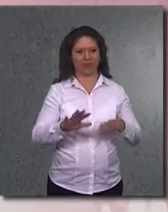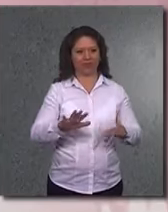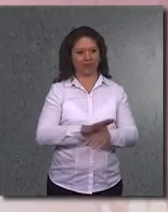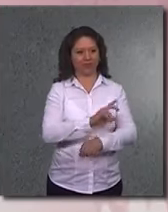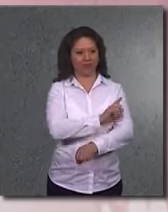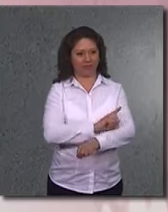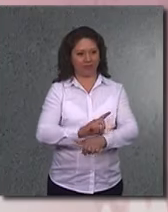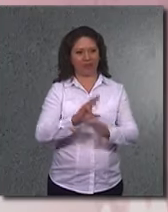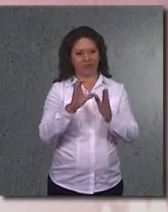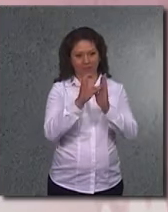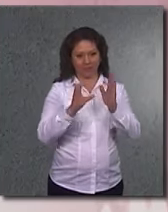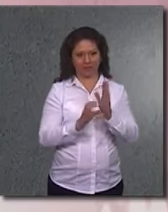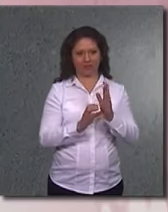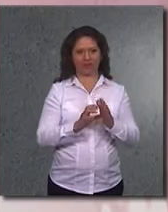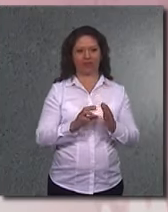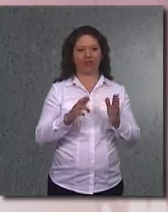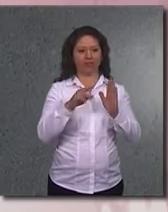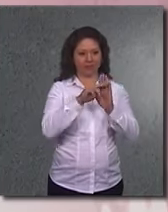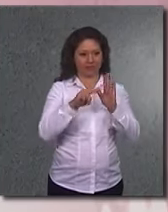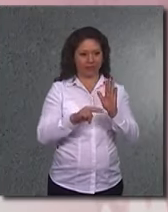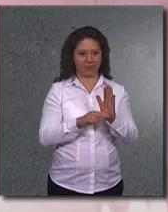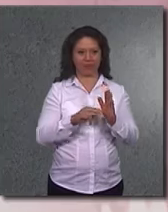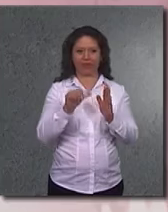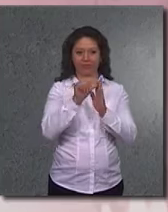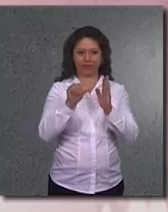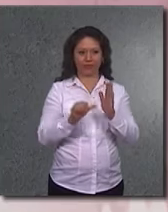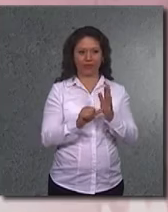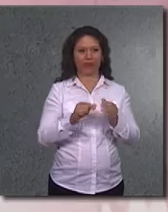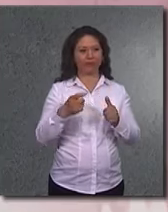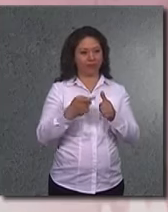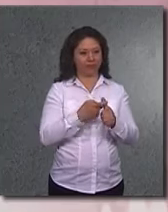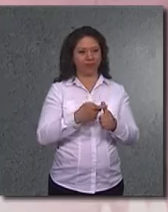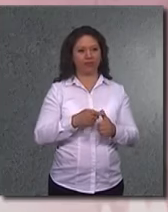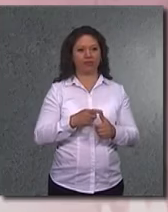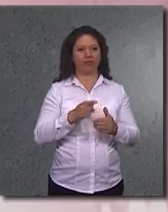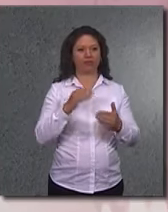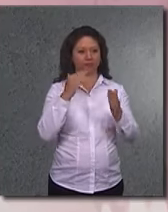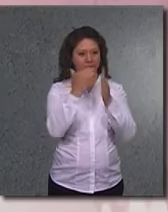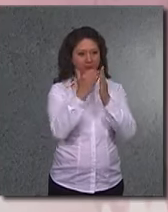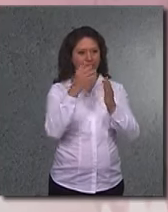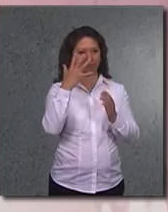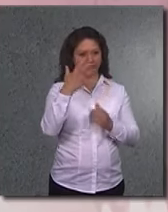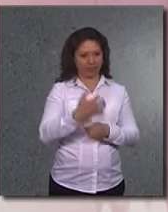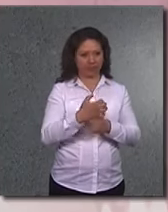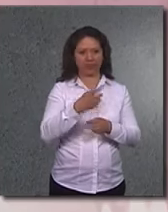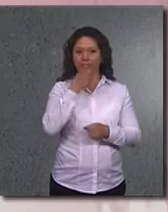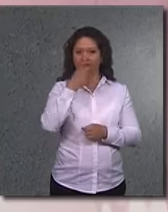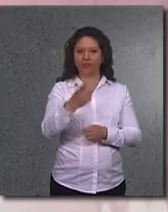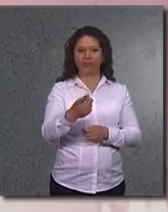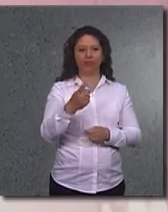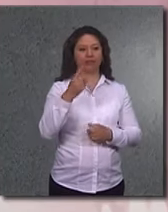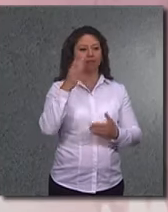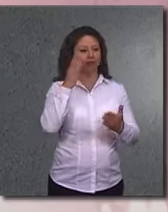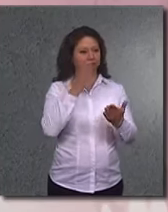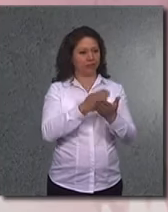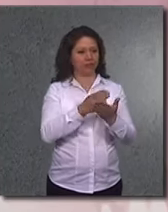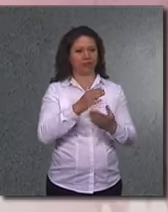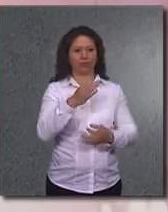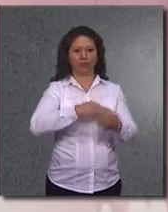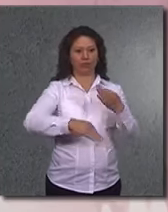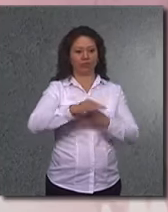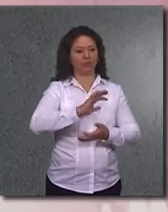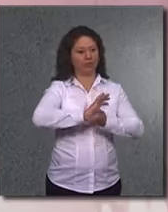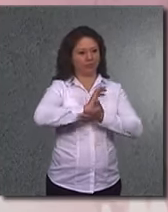una de las últimas reformas a la Constitución, estipulada en el artículo 1, párrafo 5, mandata: